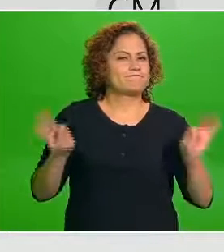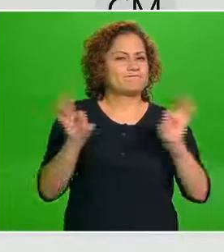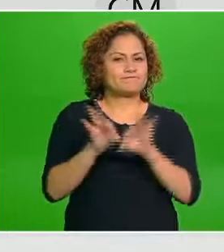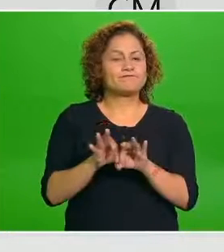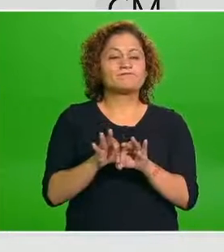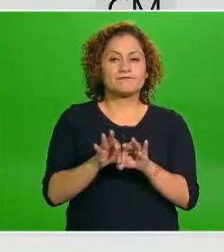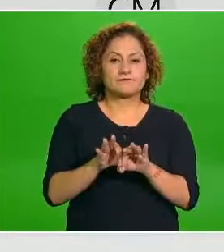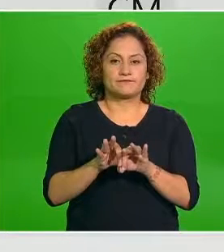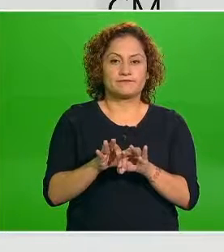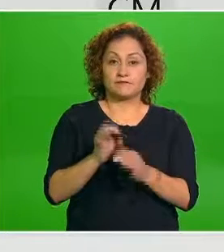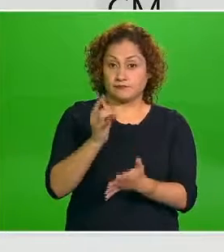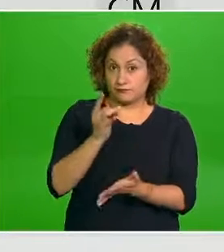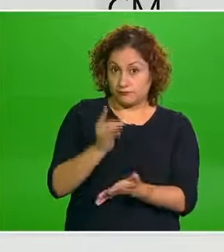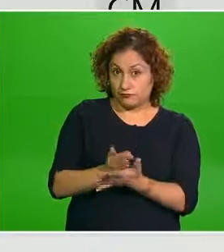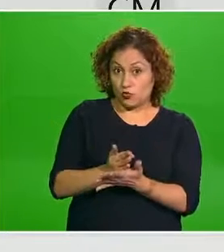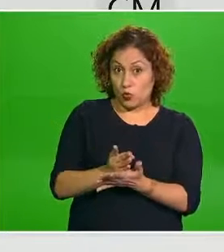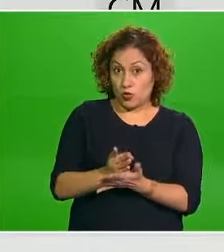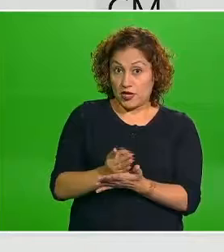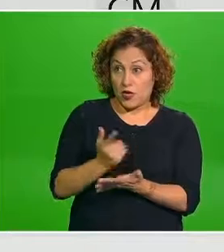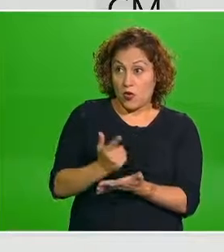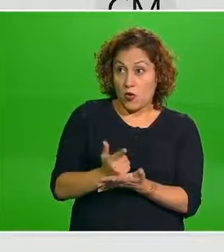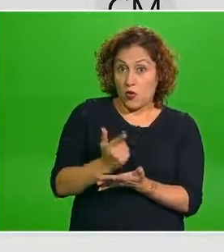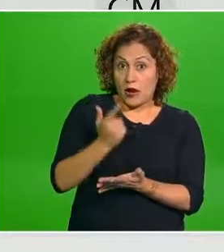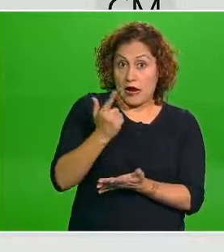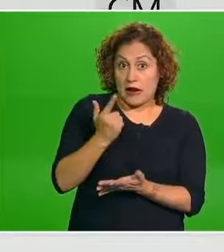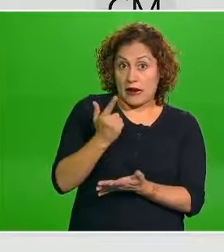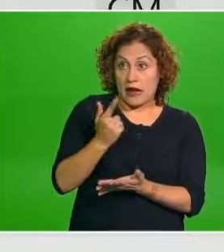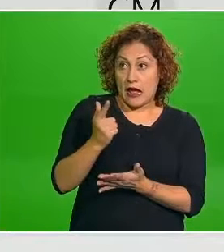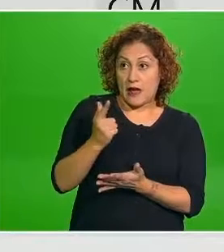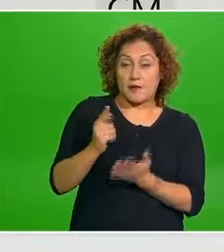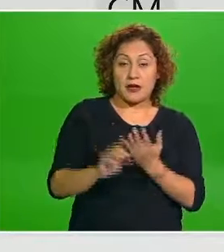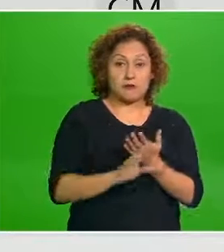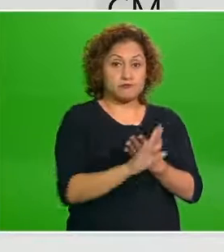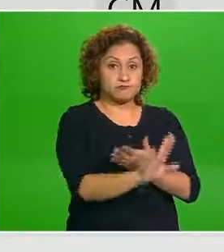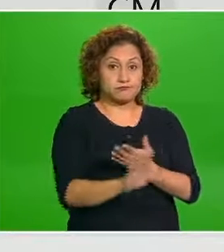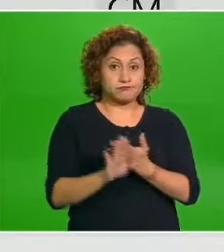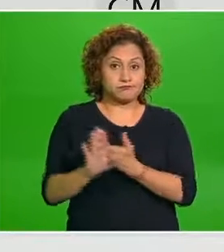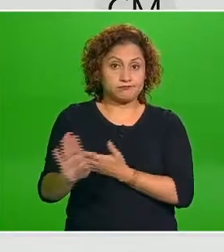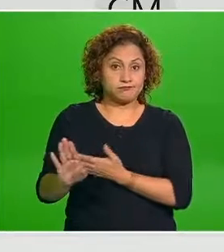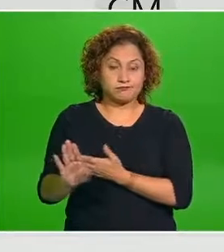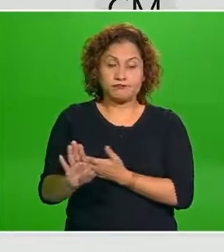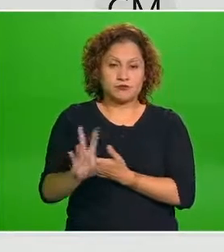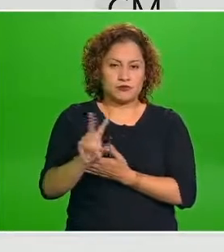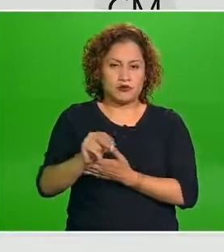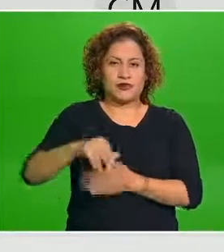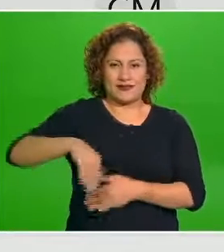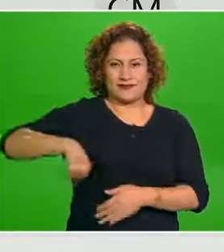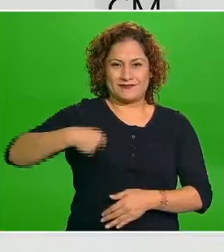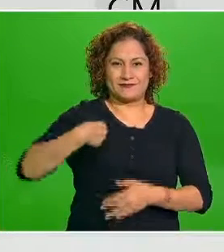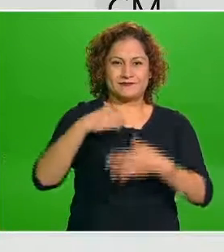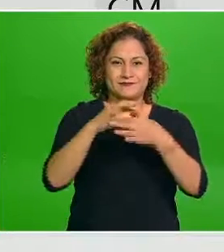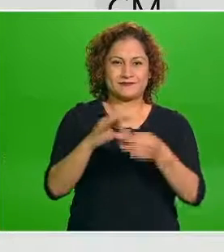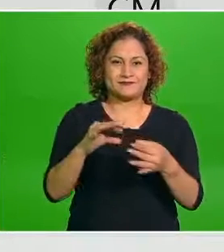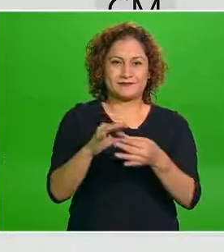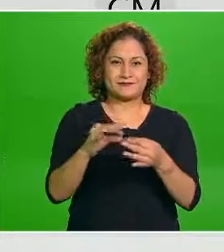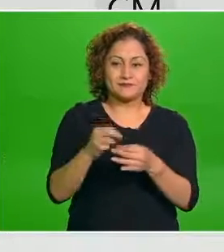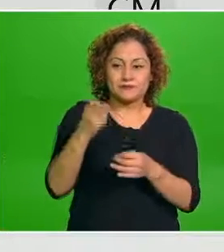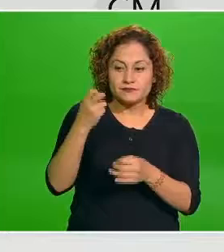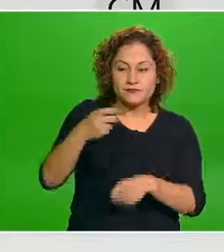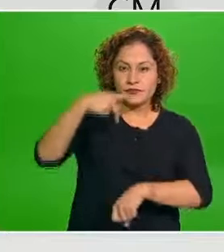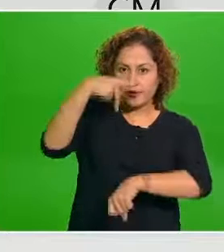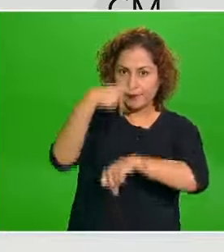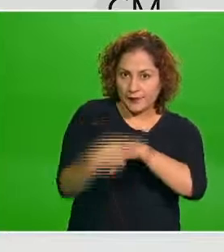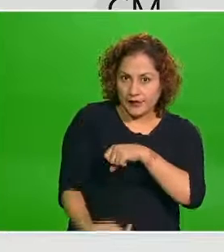para prevenir factores de riesgo, como los que acabamos de comentar, que en su momento pueden producir COVID grave y